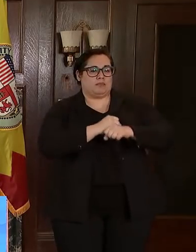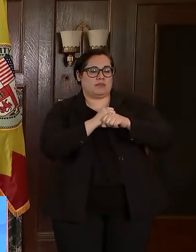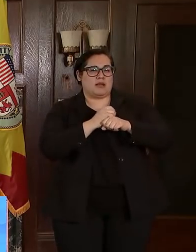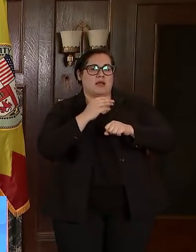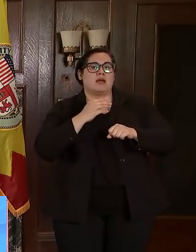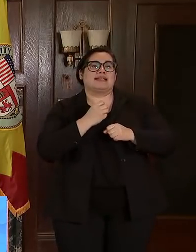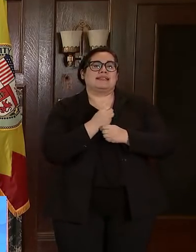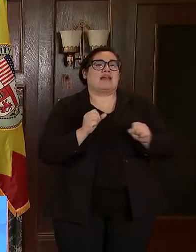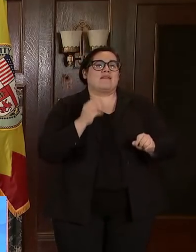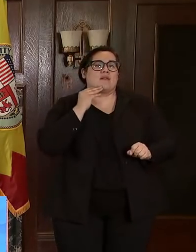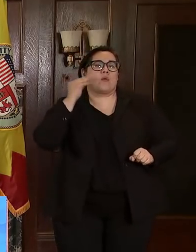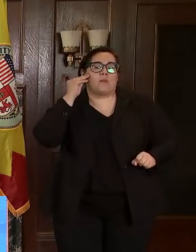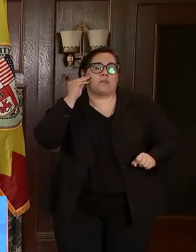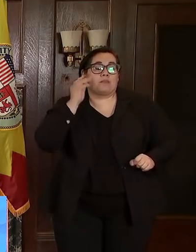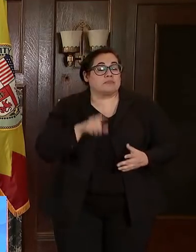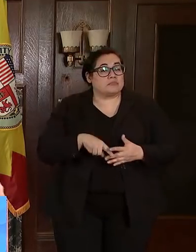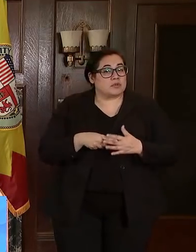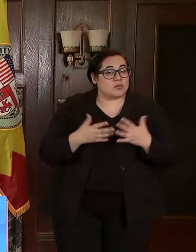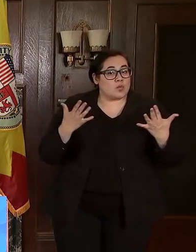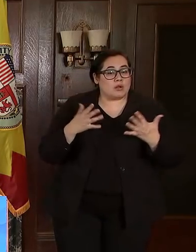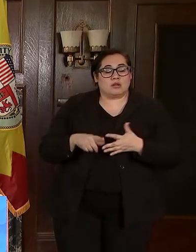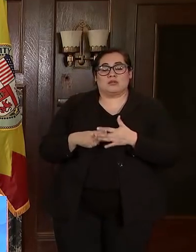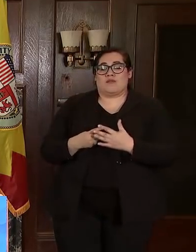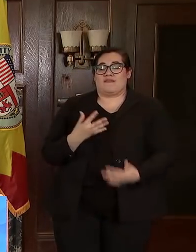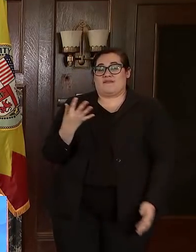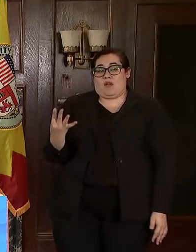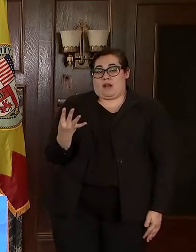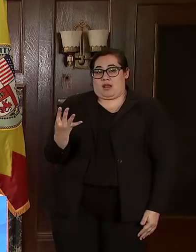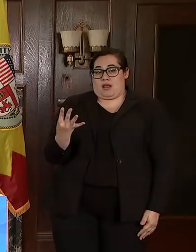casa. Empezando el viernes,